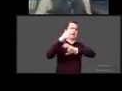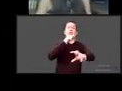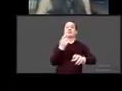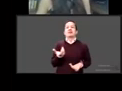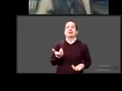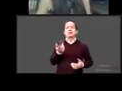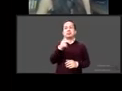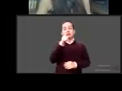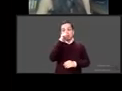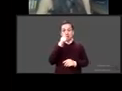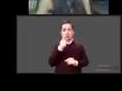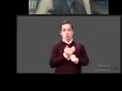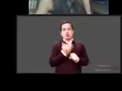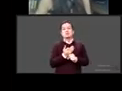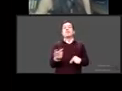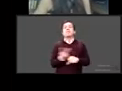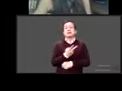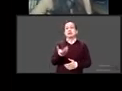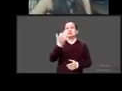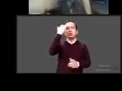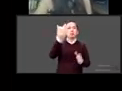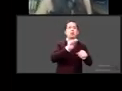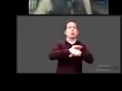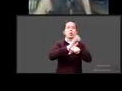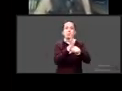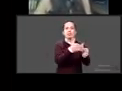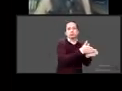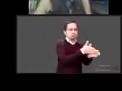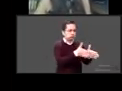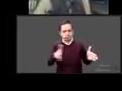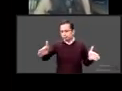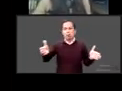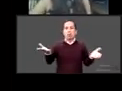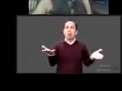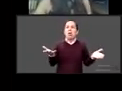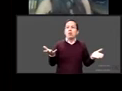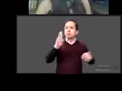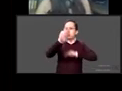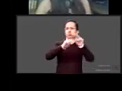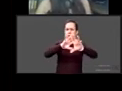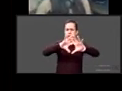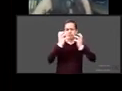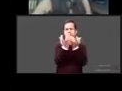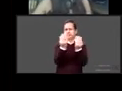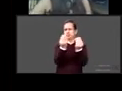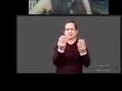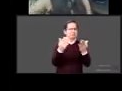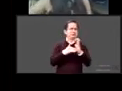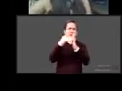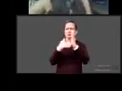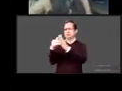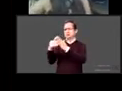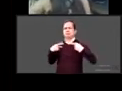lo que está pasando ahorita con el COVID, si sabemos que tiene un impacto sobre millones de personas en el mundo, tendría que ser algo que nos hace reaccionar. Pero ¿por